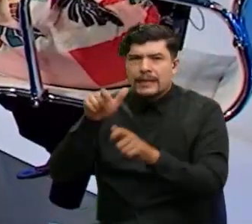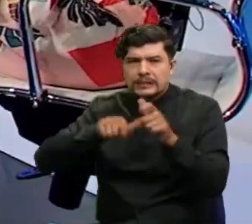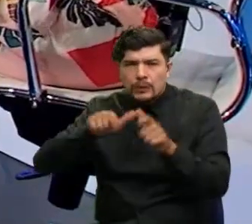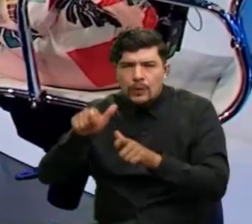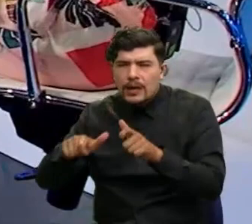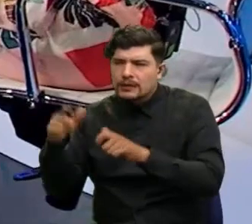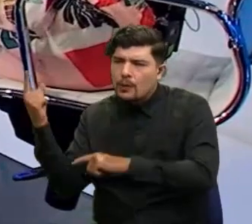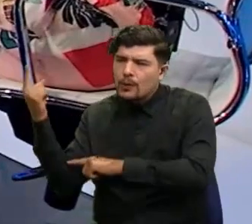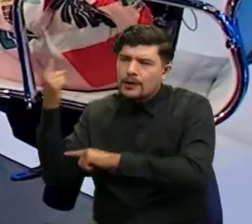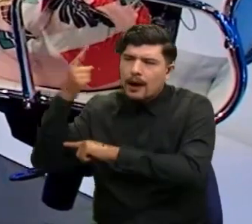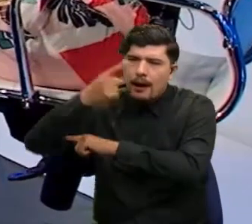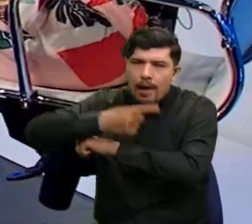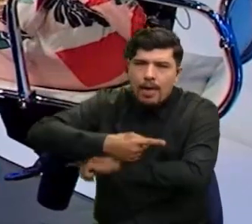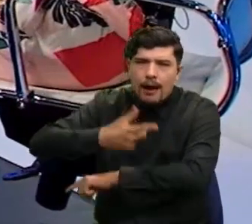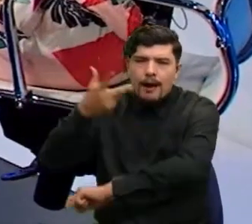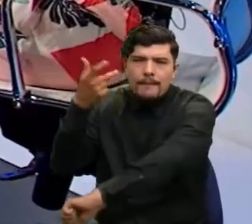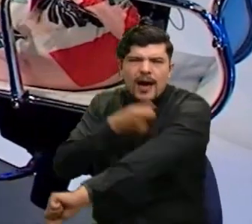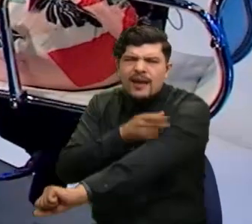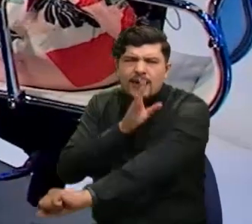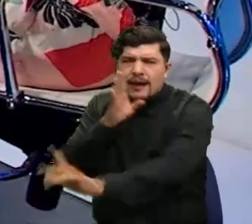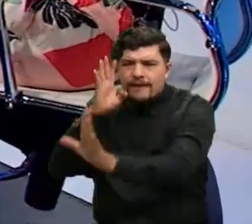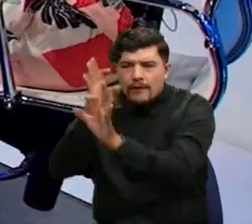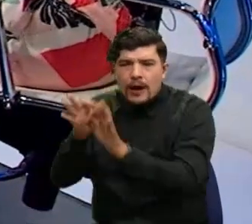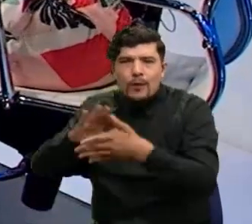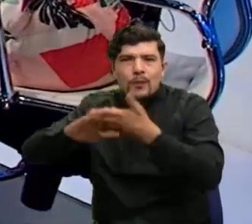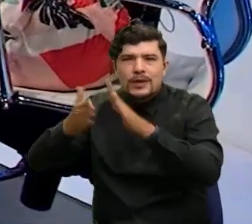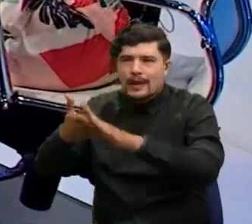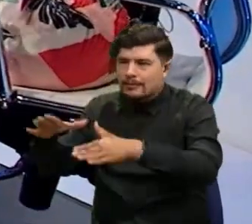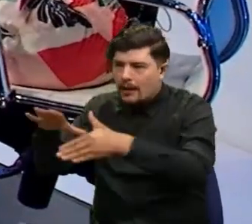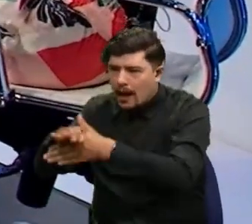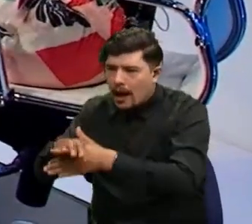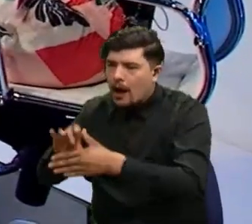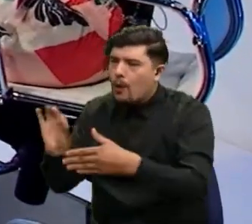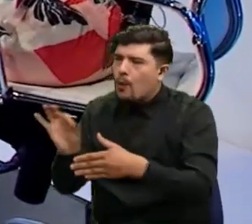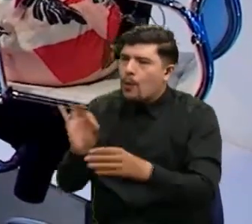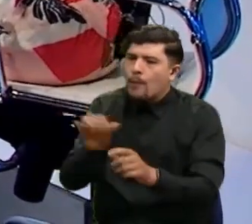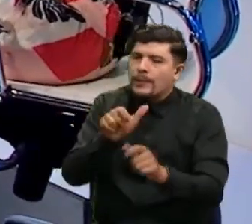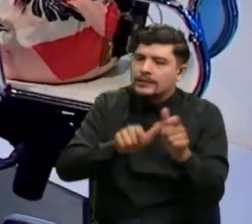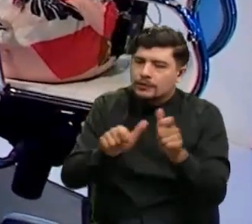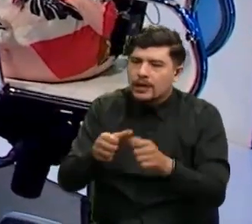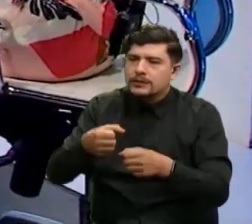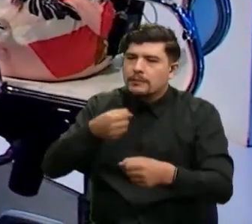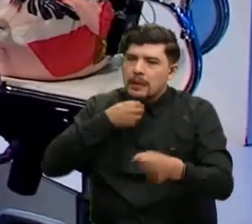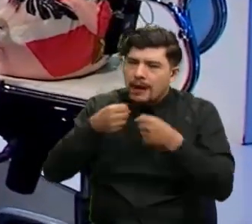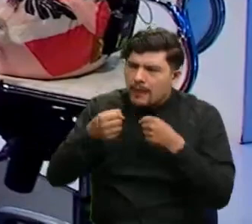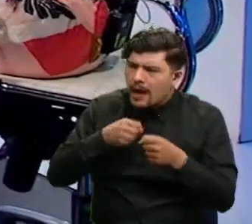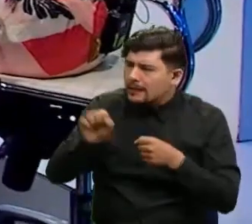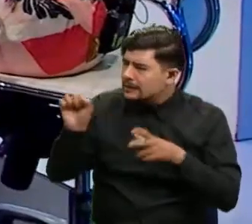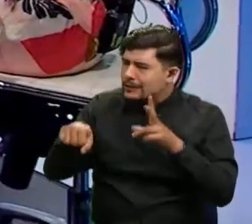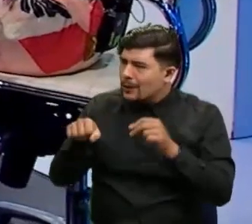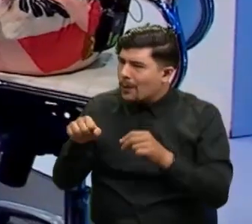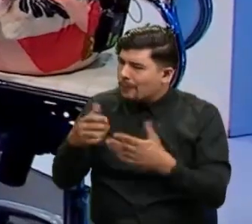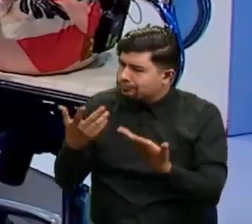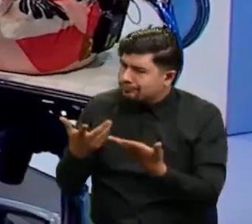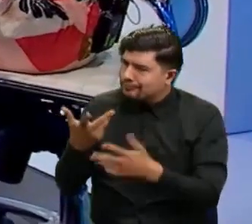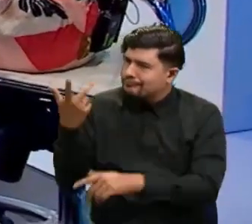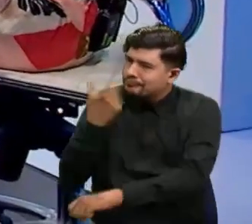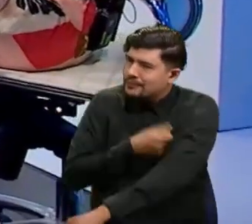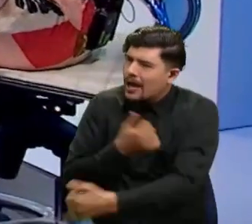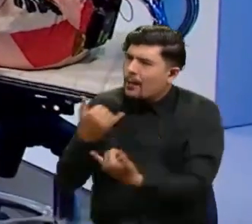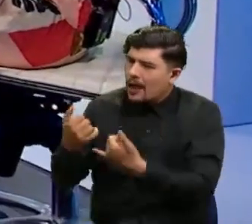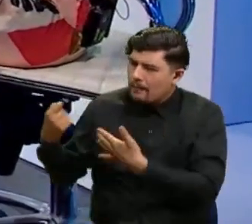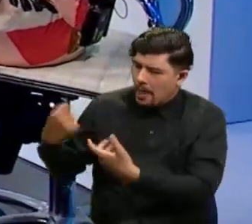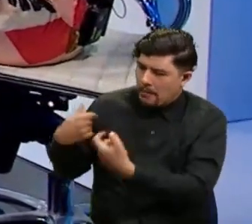estado solicitando la aplicación del biológico, de periodistas y demás, pues a esta hora de la tarde nos escriben a través de nuestras redes sociales esa inquietud.